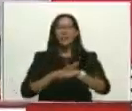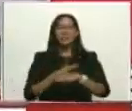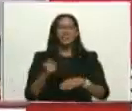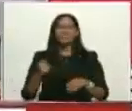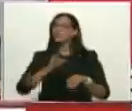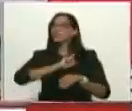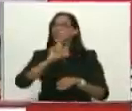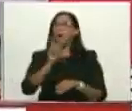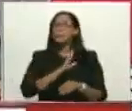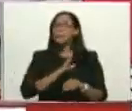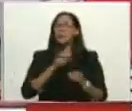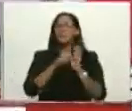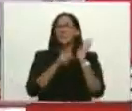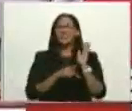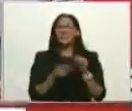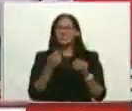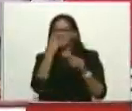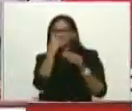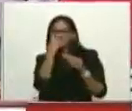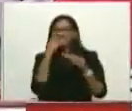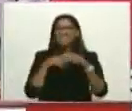programa. Ah, está infiltrado.